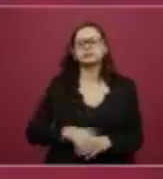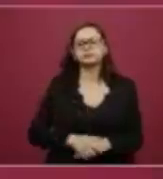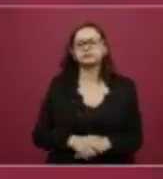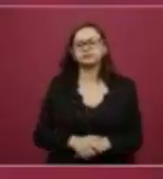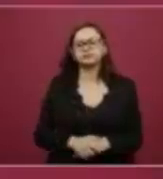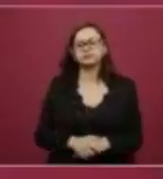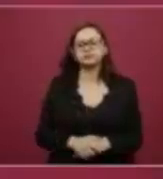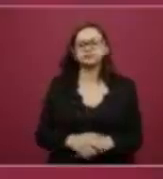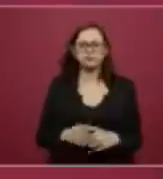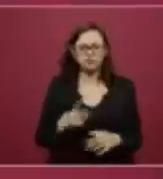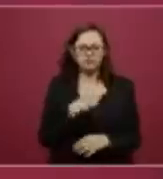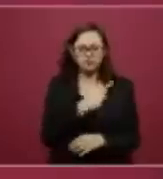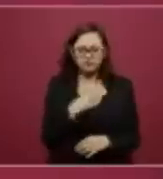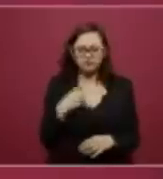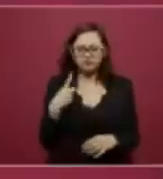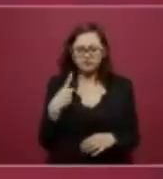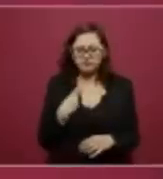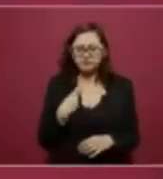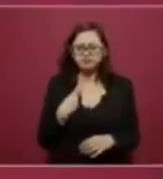por